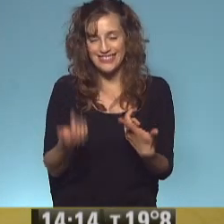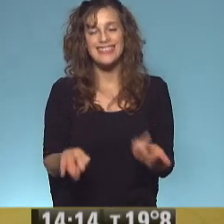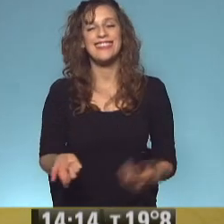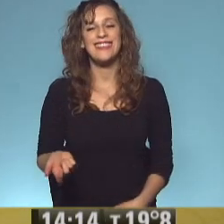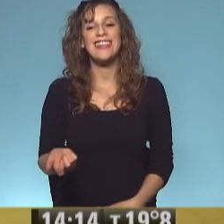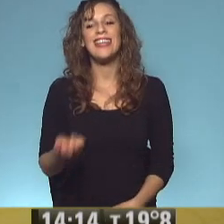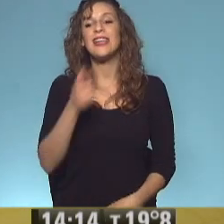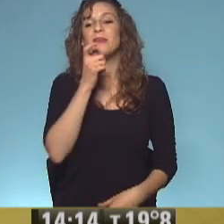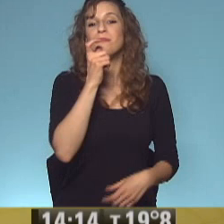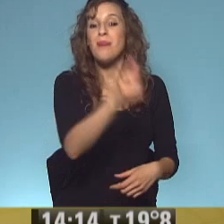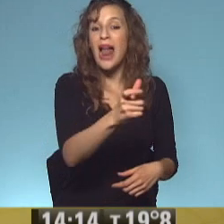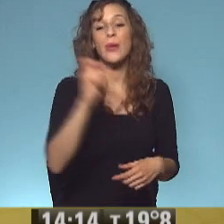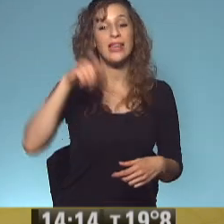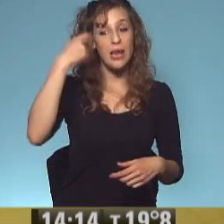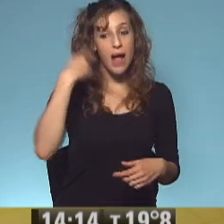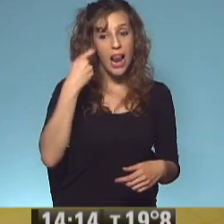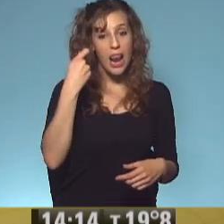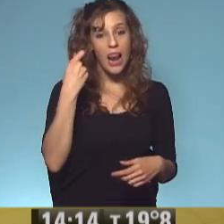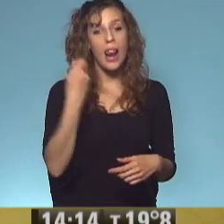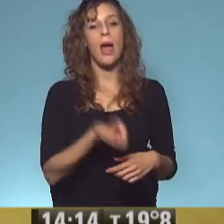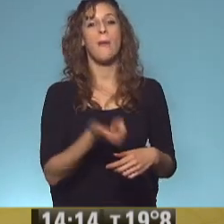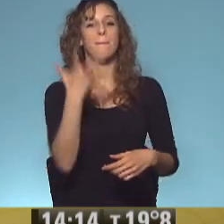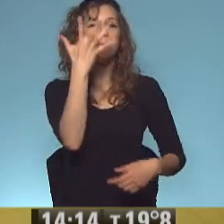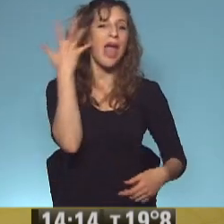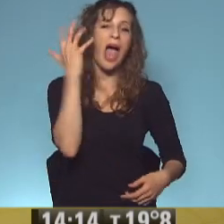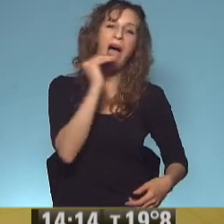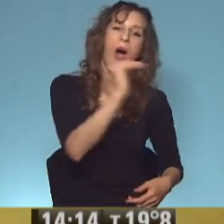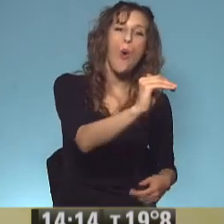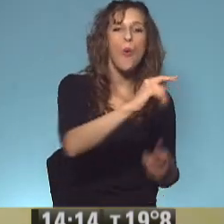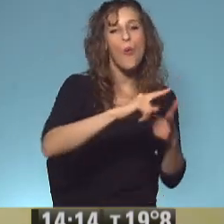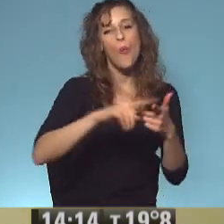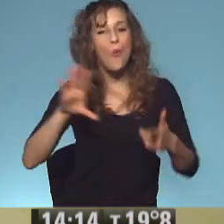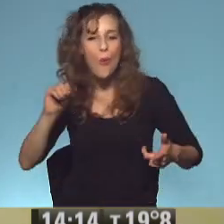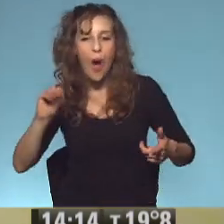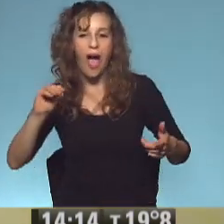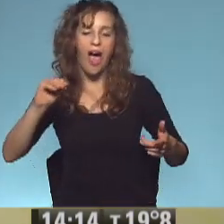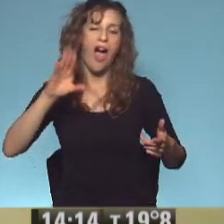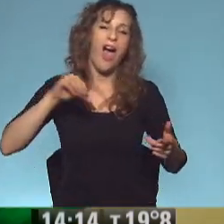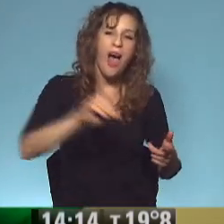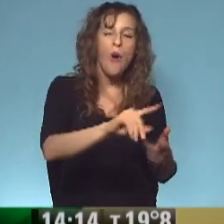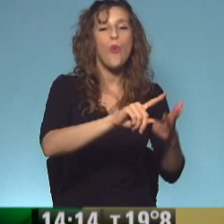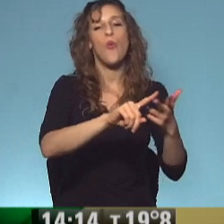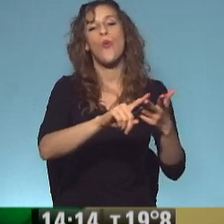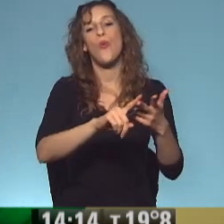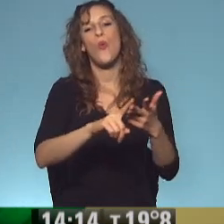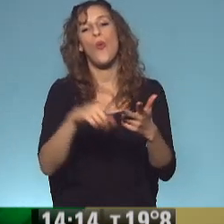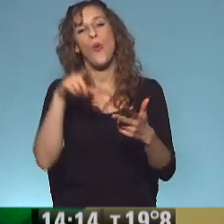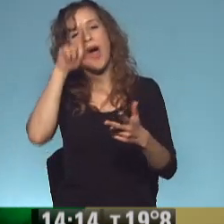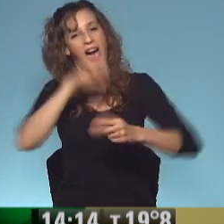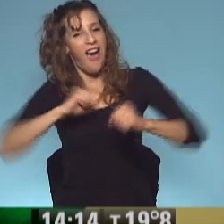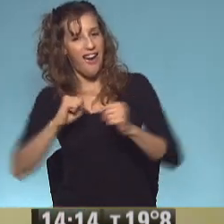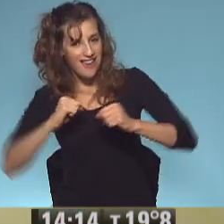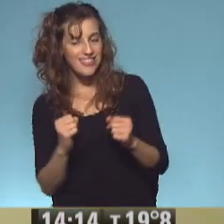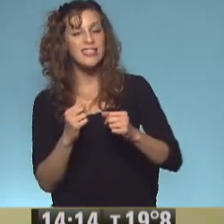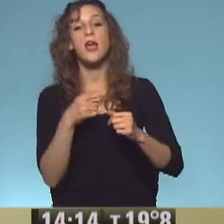Palabras animales. Miau, guau, cocorico. Palabras mojadas. Agua, lluvia,